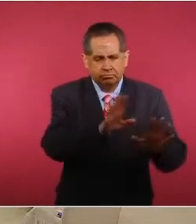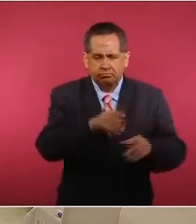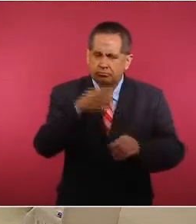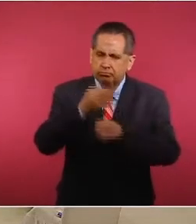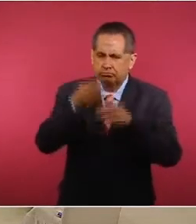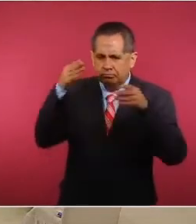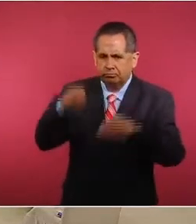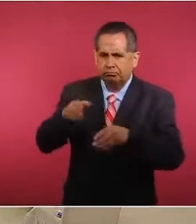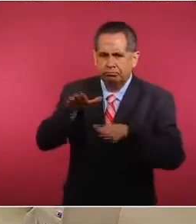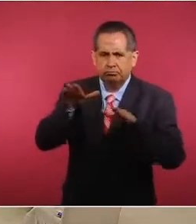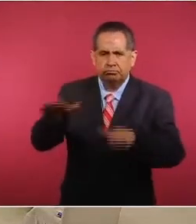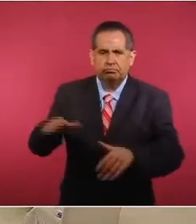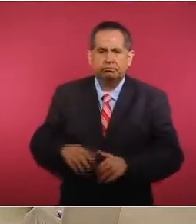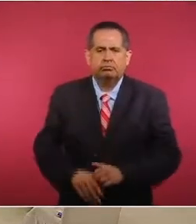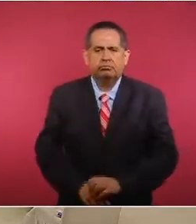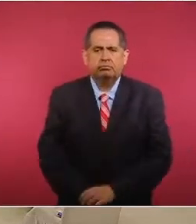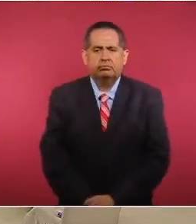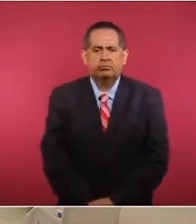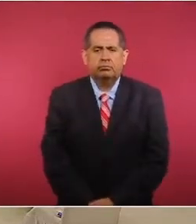bien, muchas gracias. Vamos.